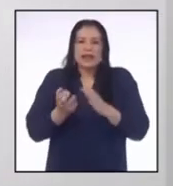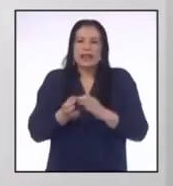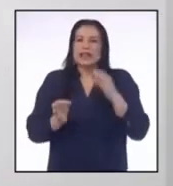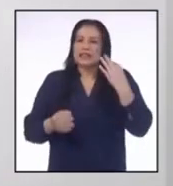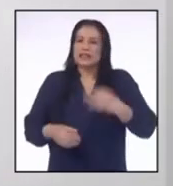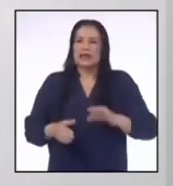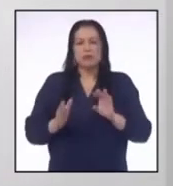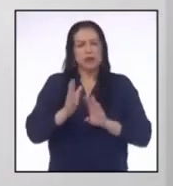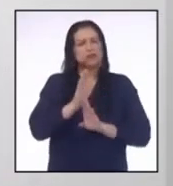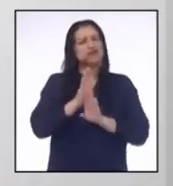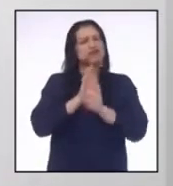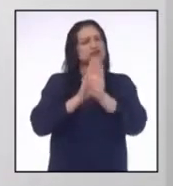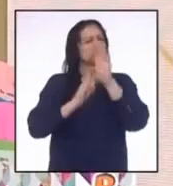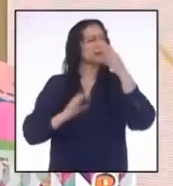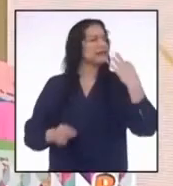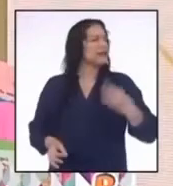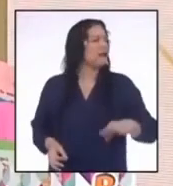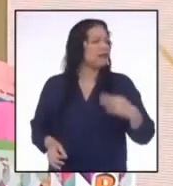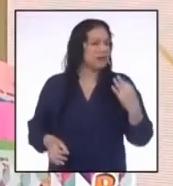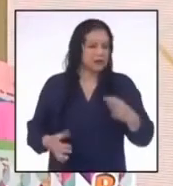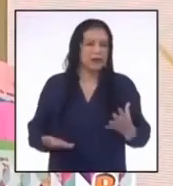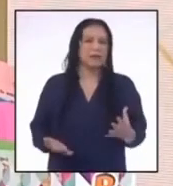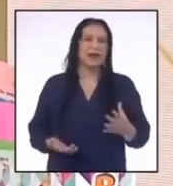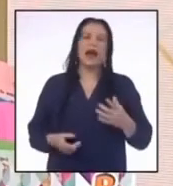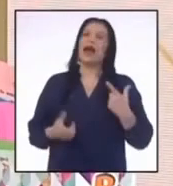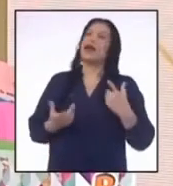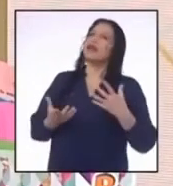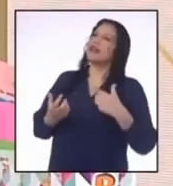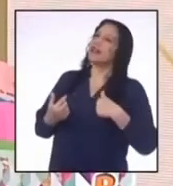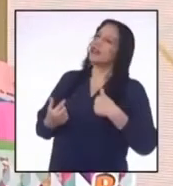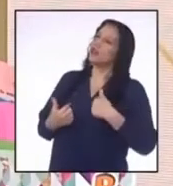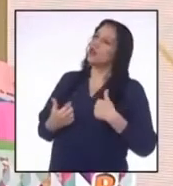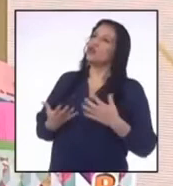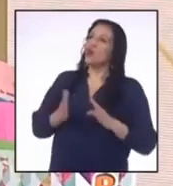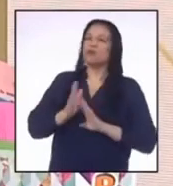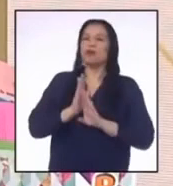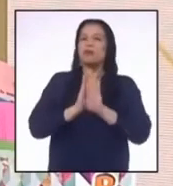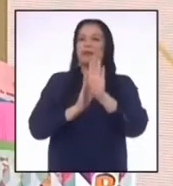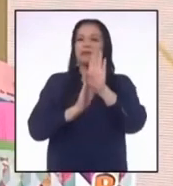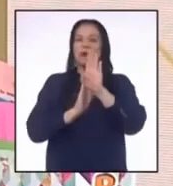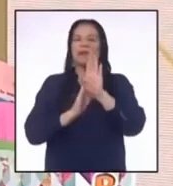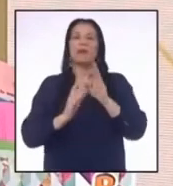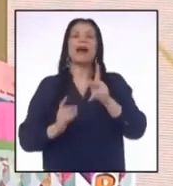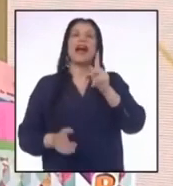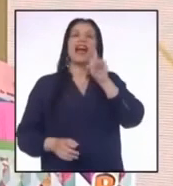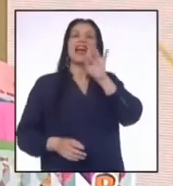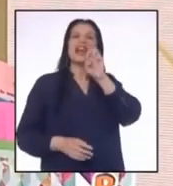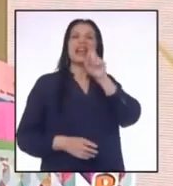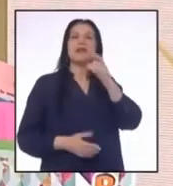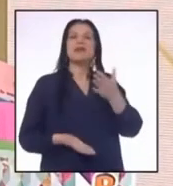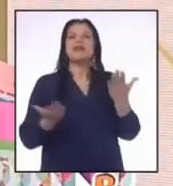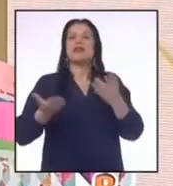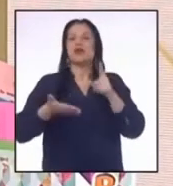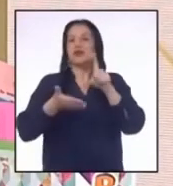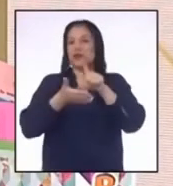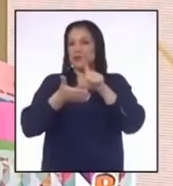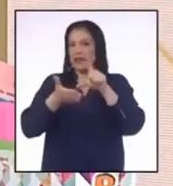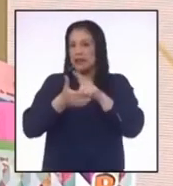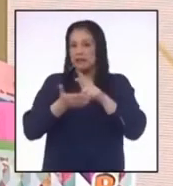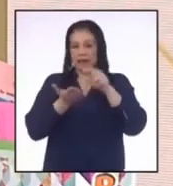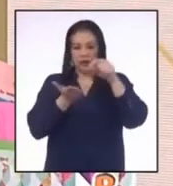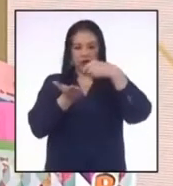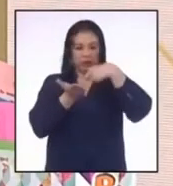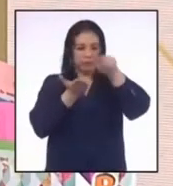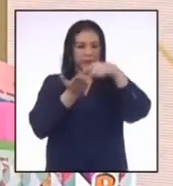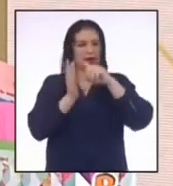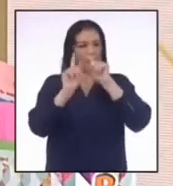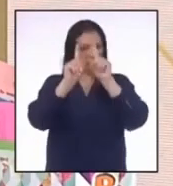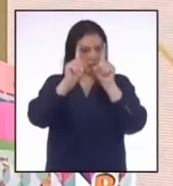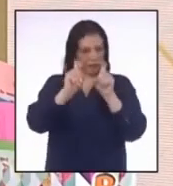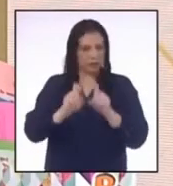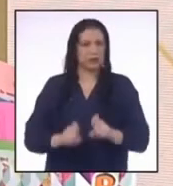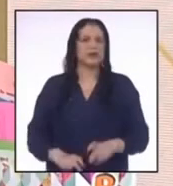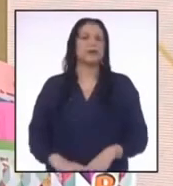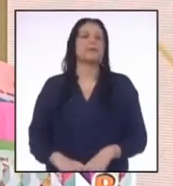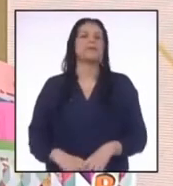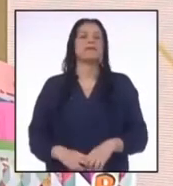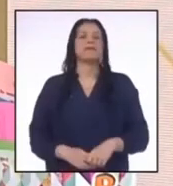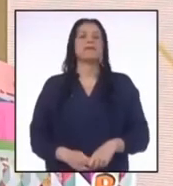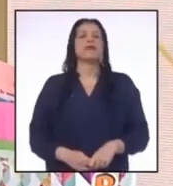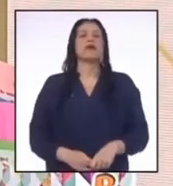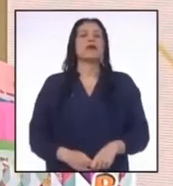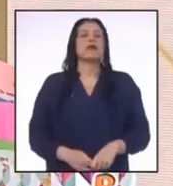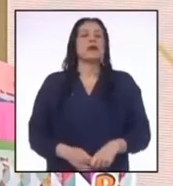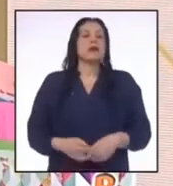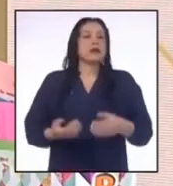ser mejores siempre. Y buscando ser mejor, profesora, Kevin de la ciudad de Lima nos ha enviado una pregunta. Él nos